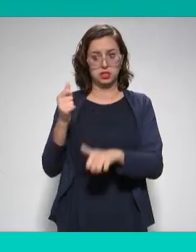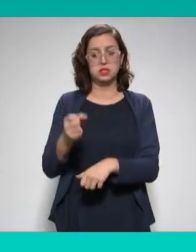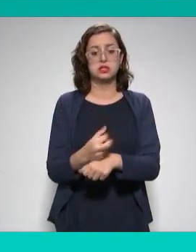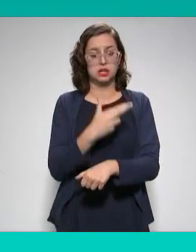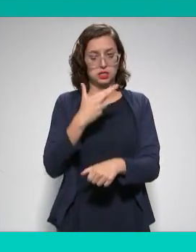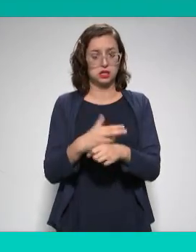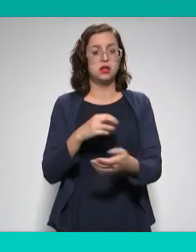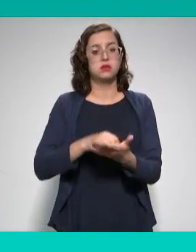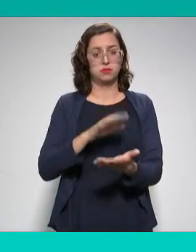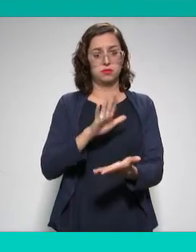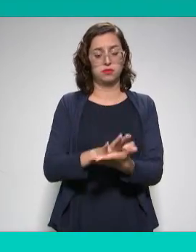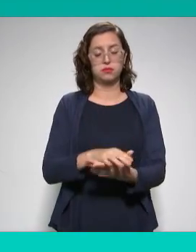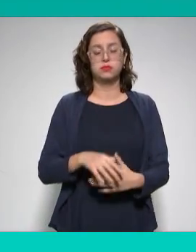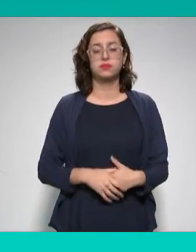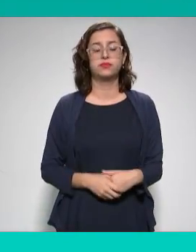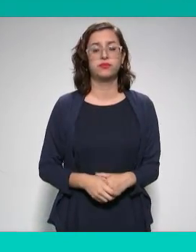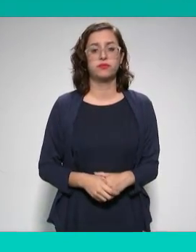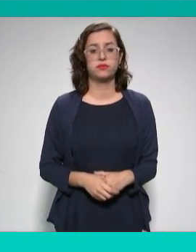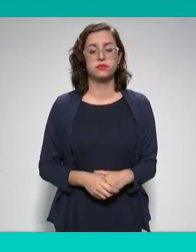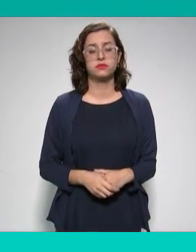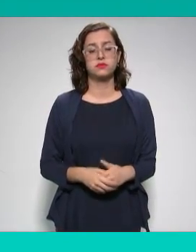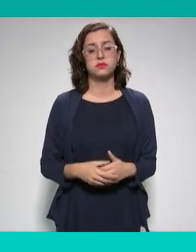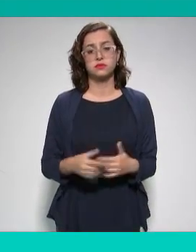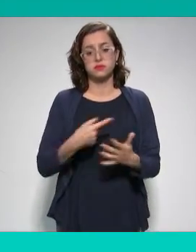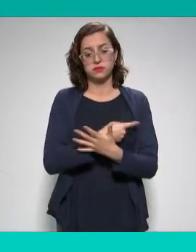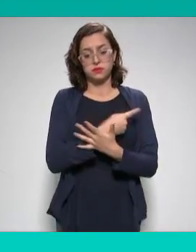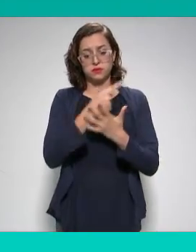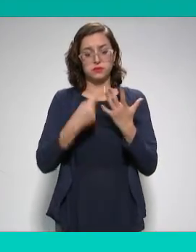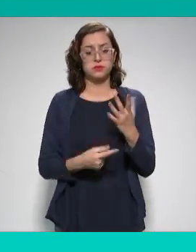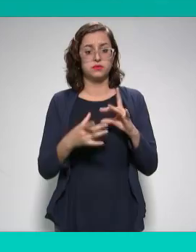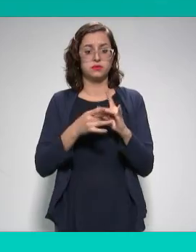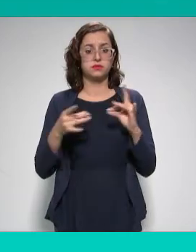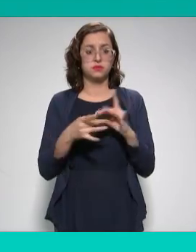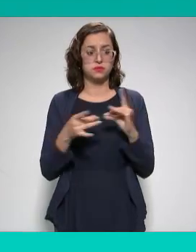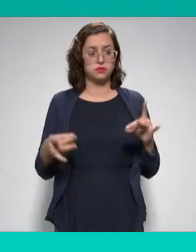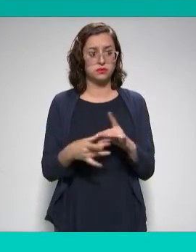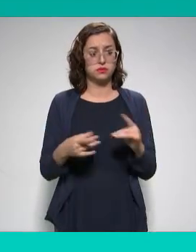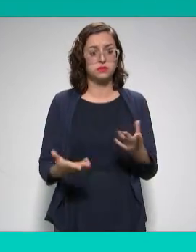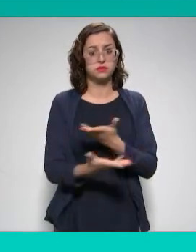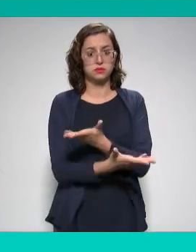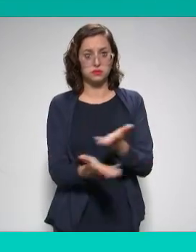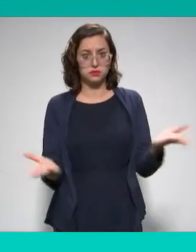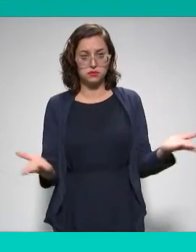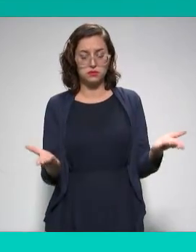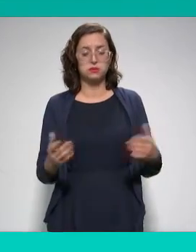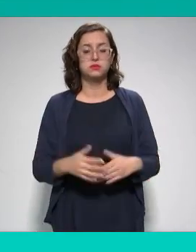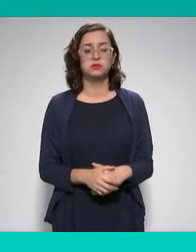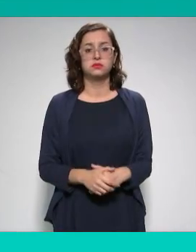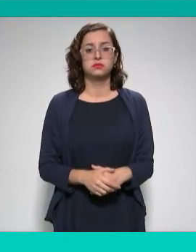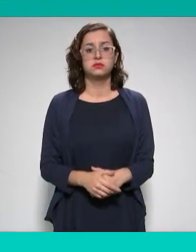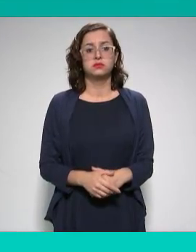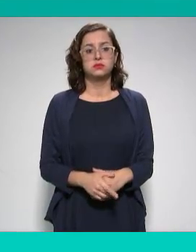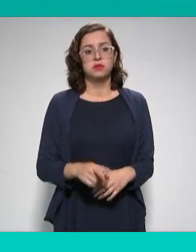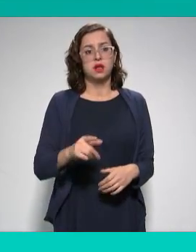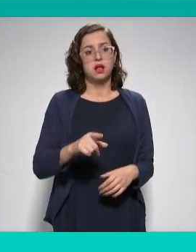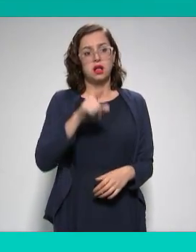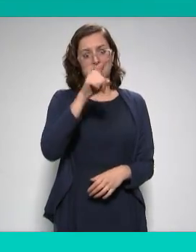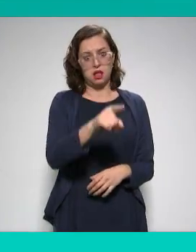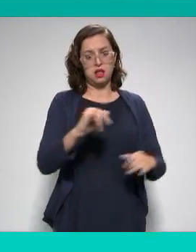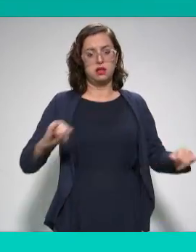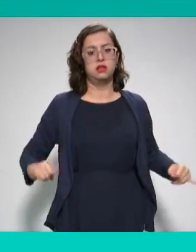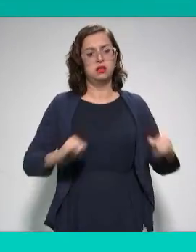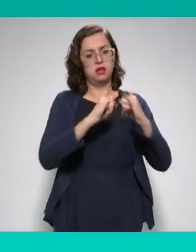ejecutivo con base en lo expuesto pongo a su consideración ordenar al sujeto obligado